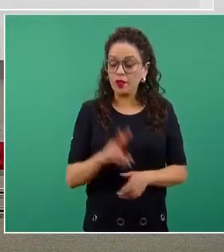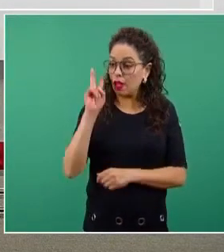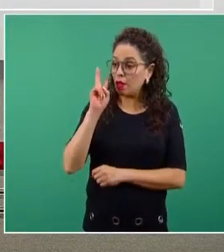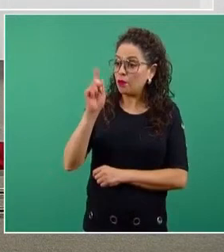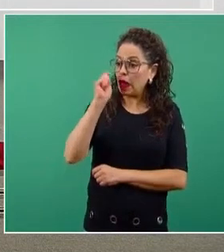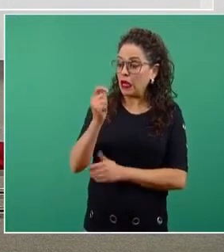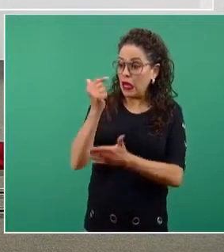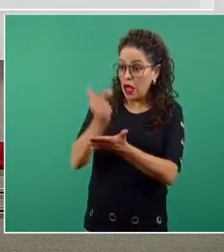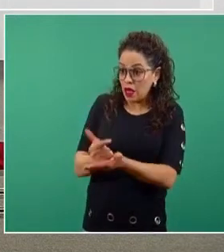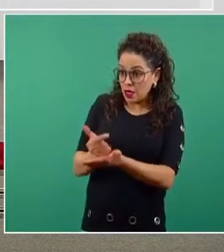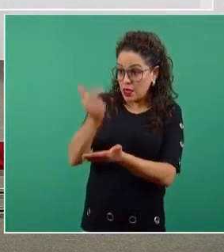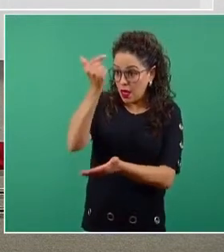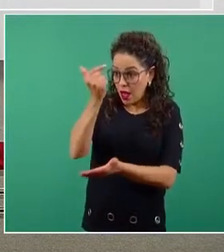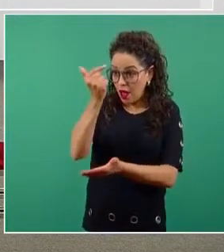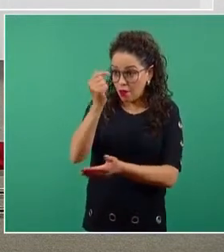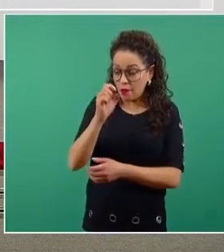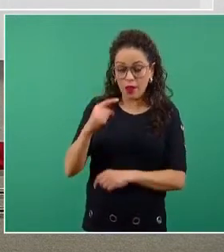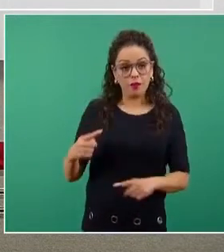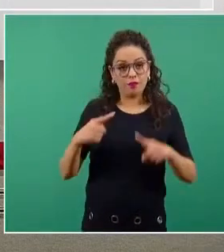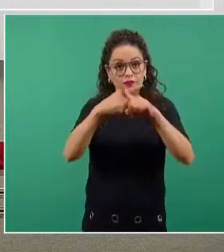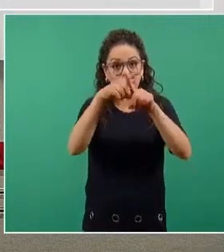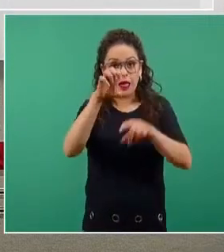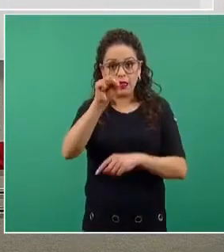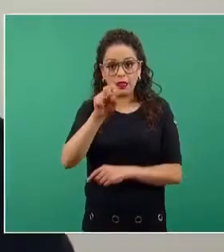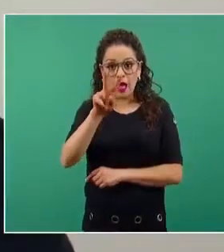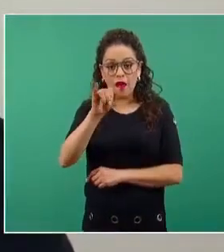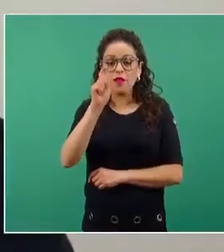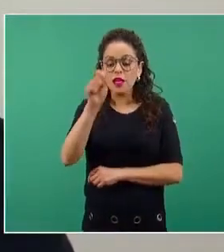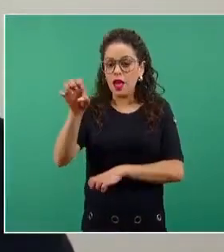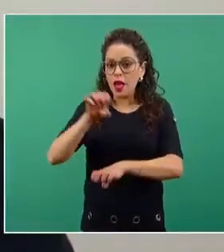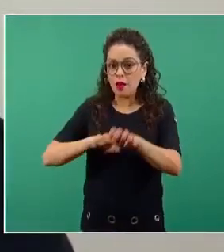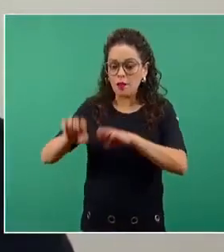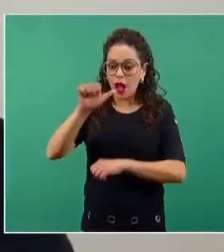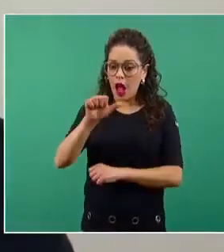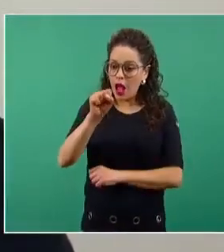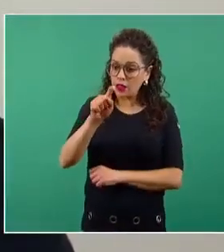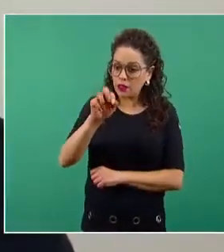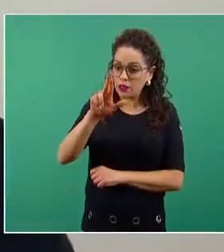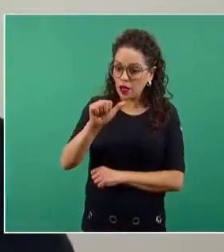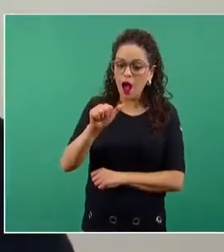de la vacuna AstraZeneca, han sido 11,